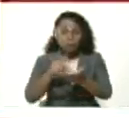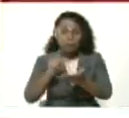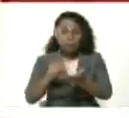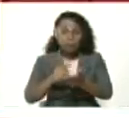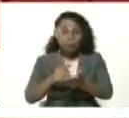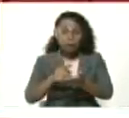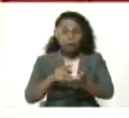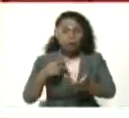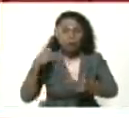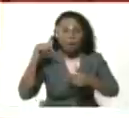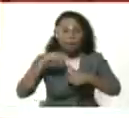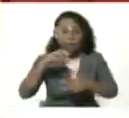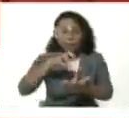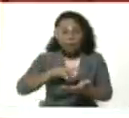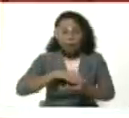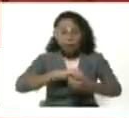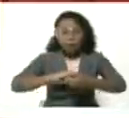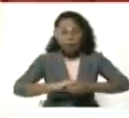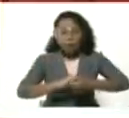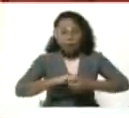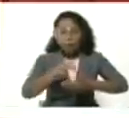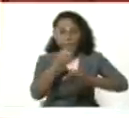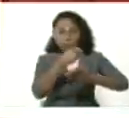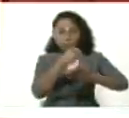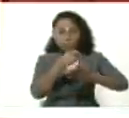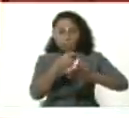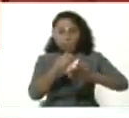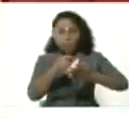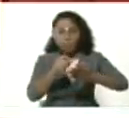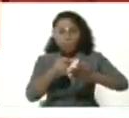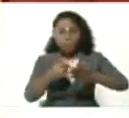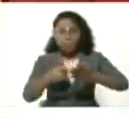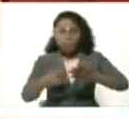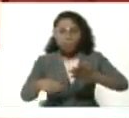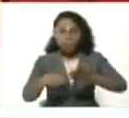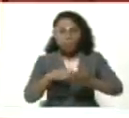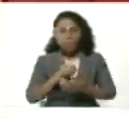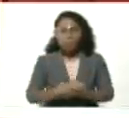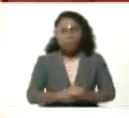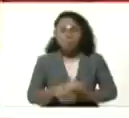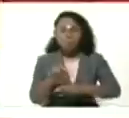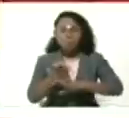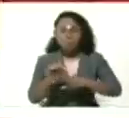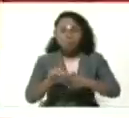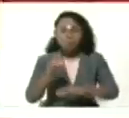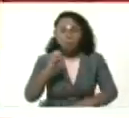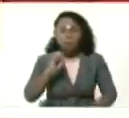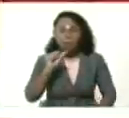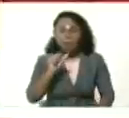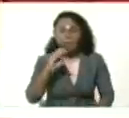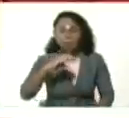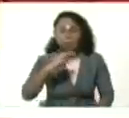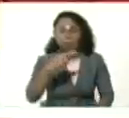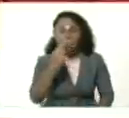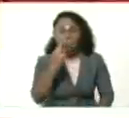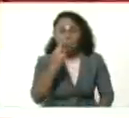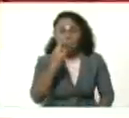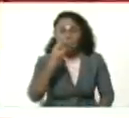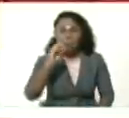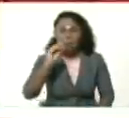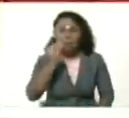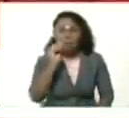García. Municipio Carache, Milagros Moreno. Municipio Escuque, Elí Abreu.